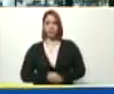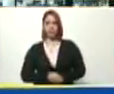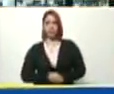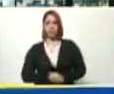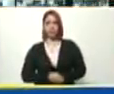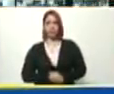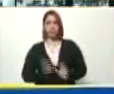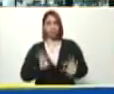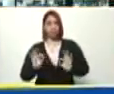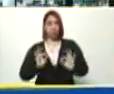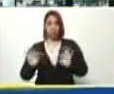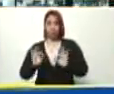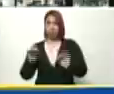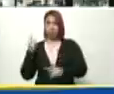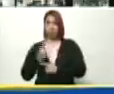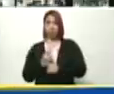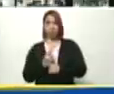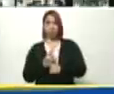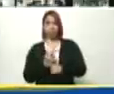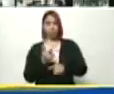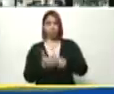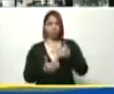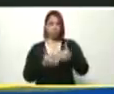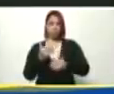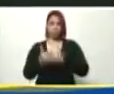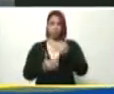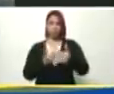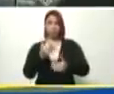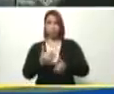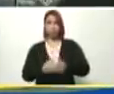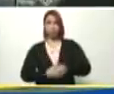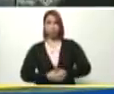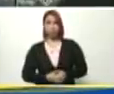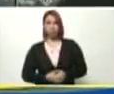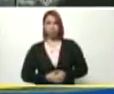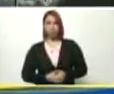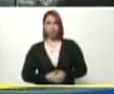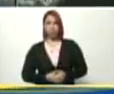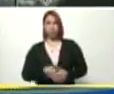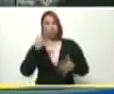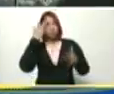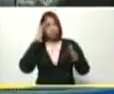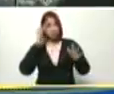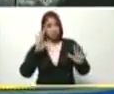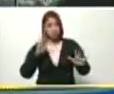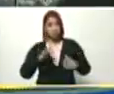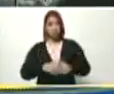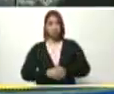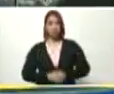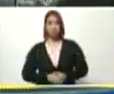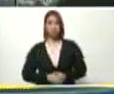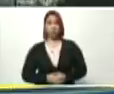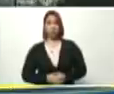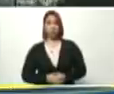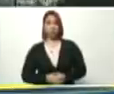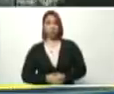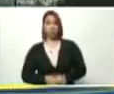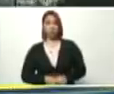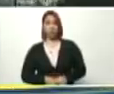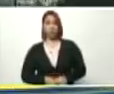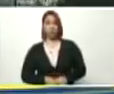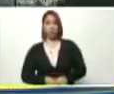Vamos a prepararnos, pues, para avanzar en eso. Pudiera ser, señor general